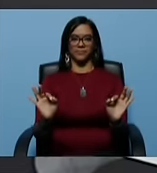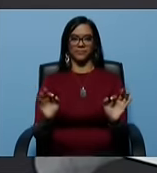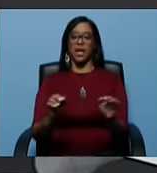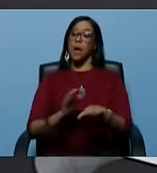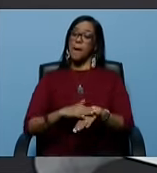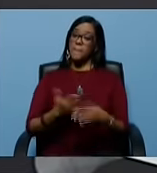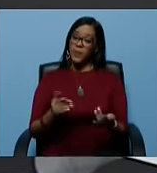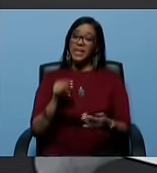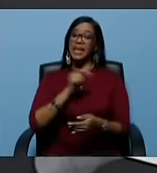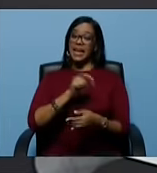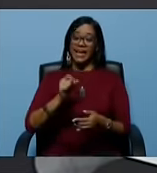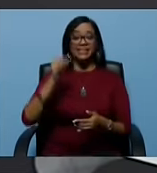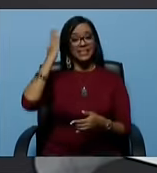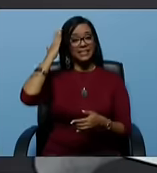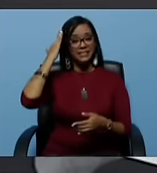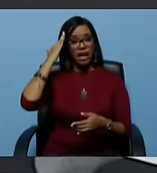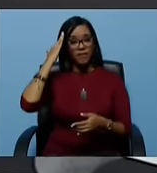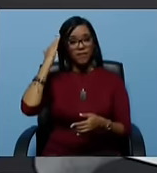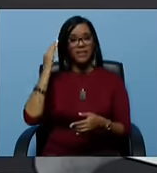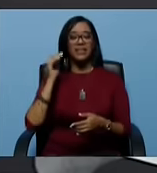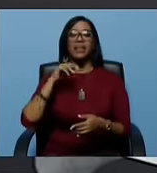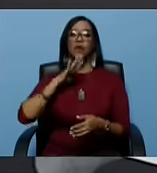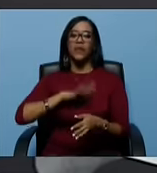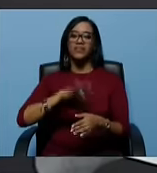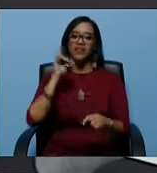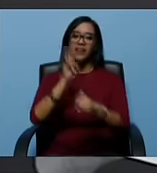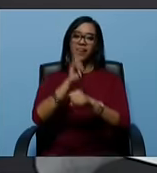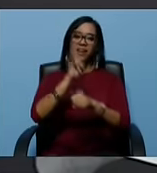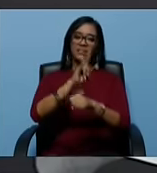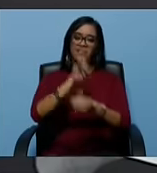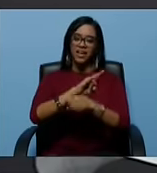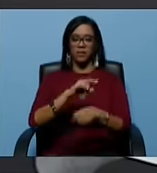Porque la gente sabe que